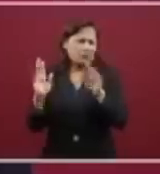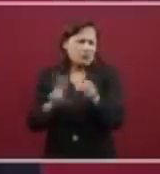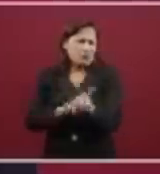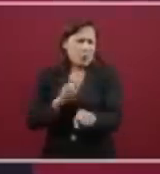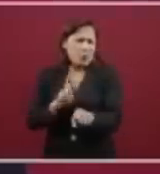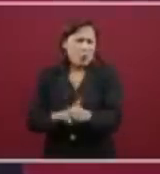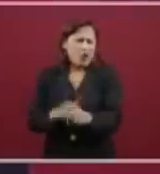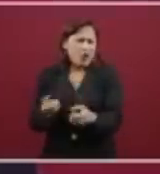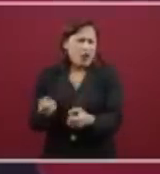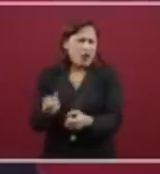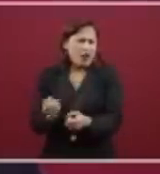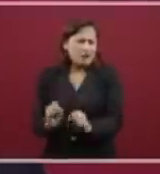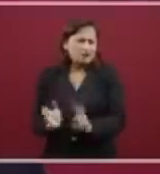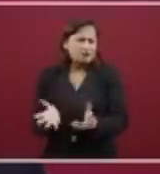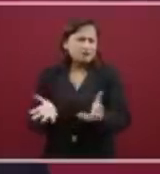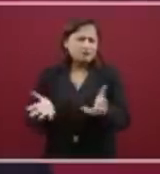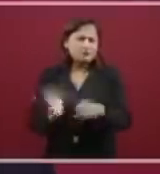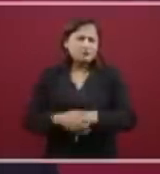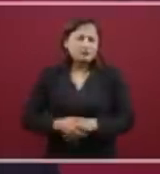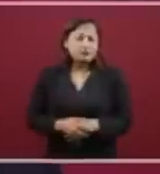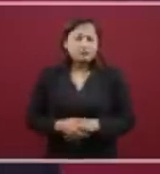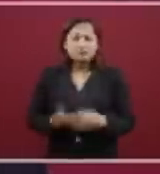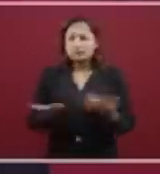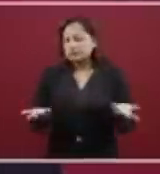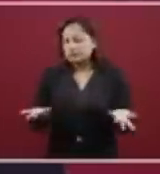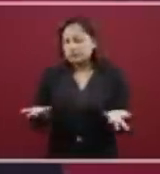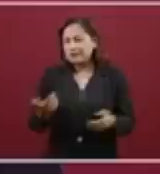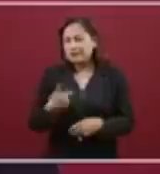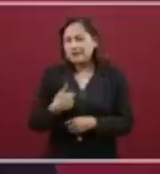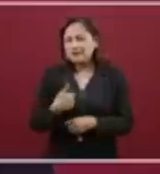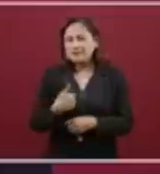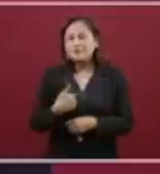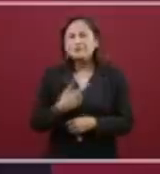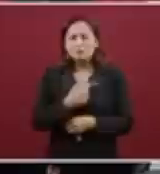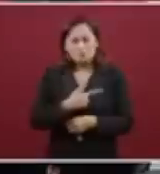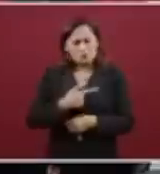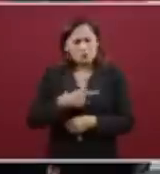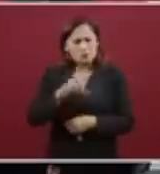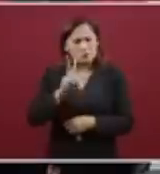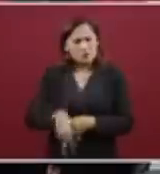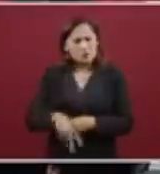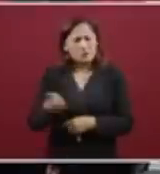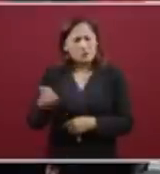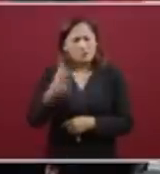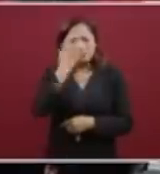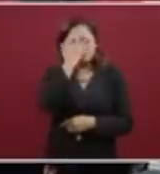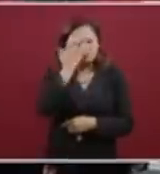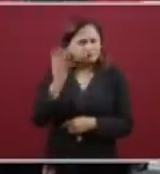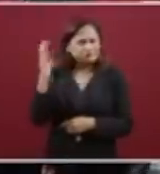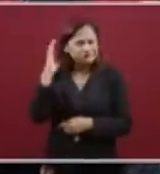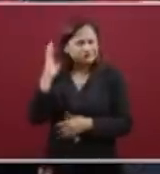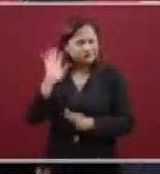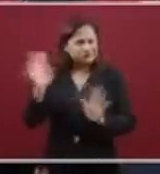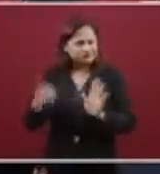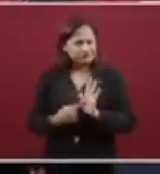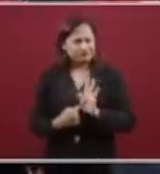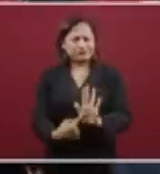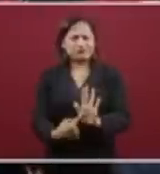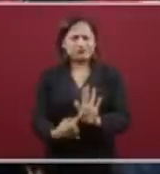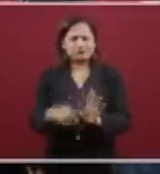me gusta mucho que se quiten la máscara que abandonen